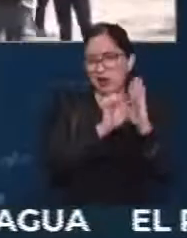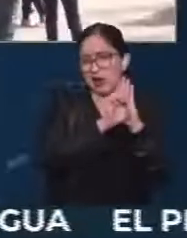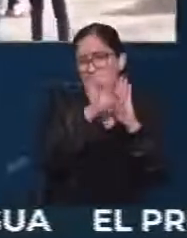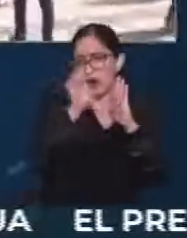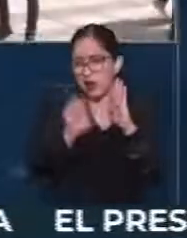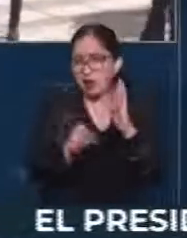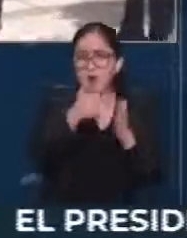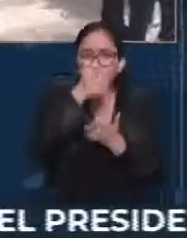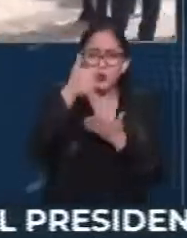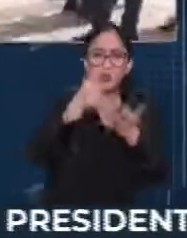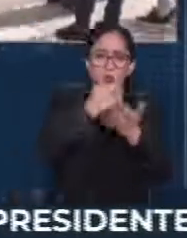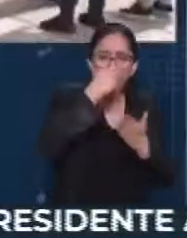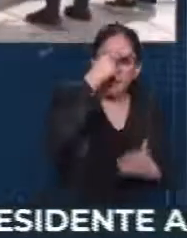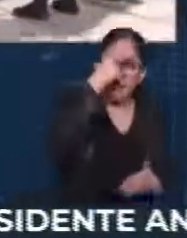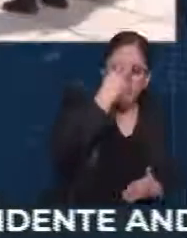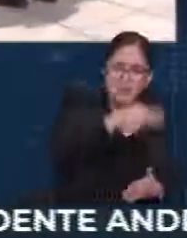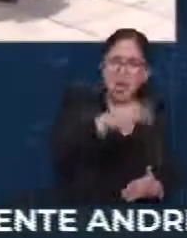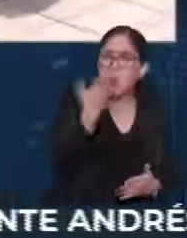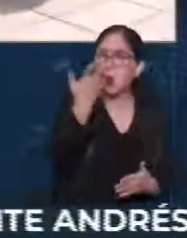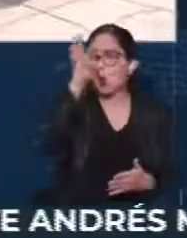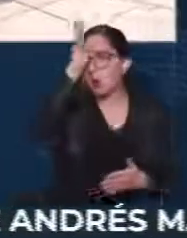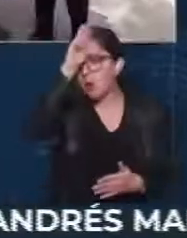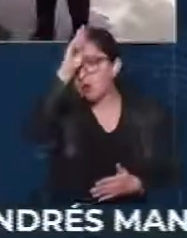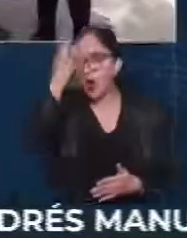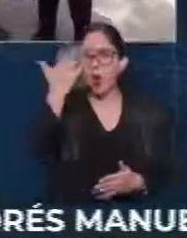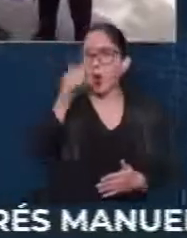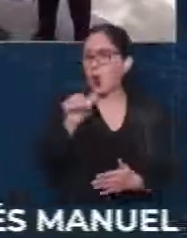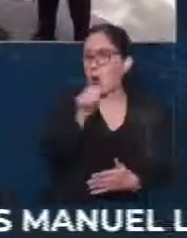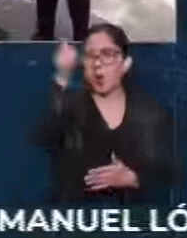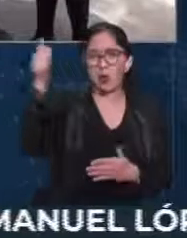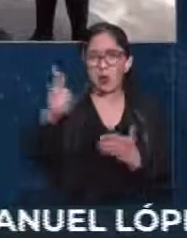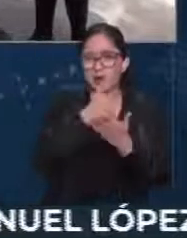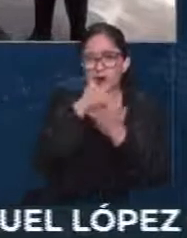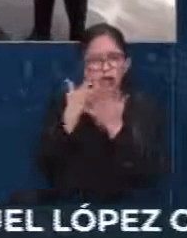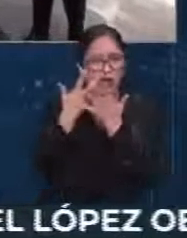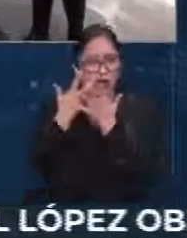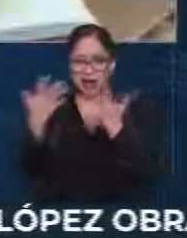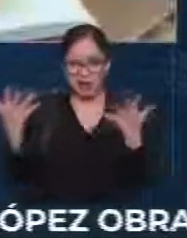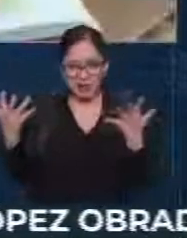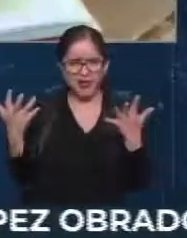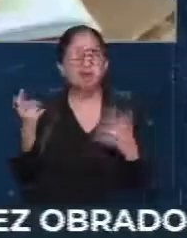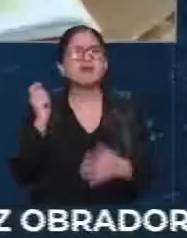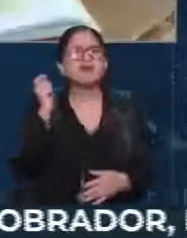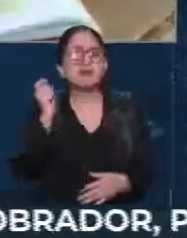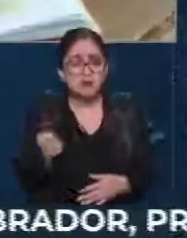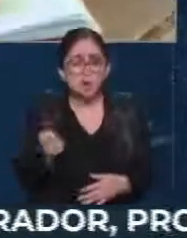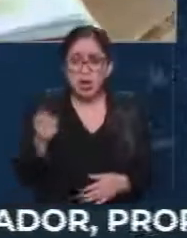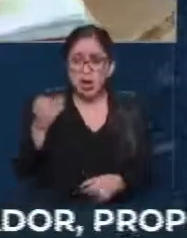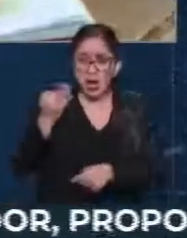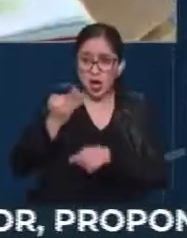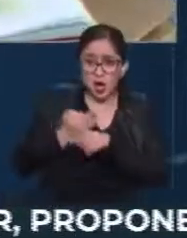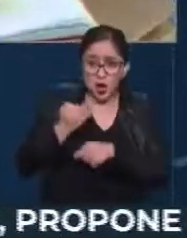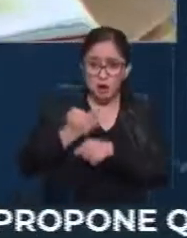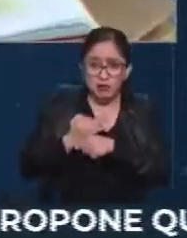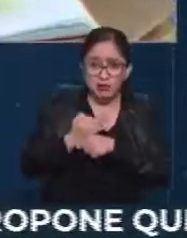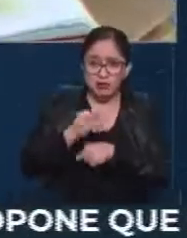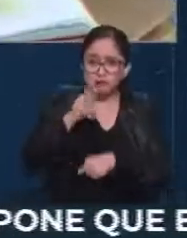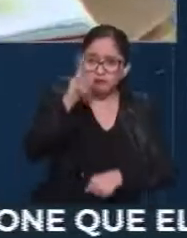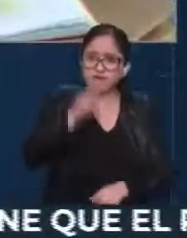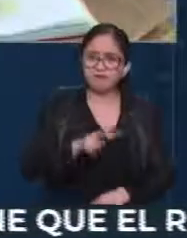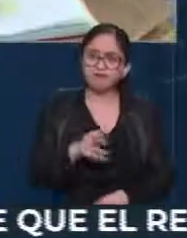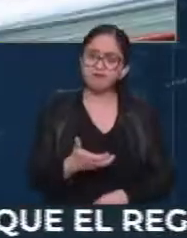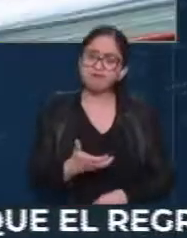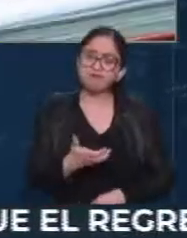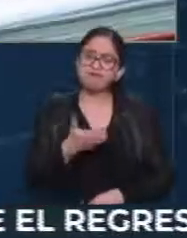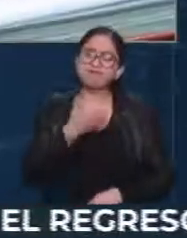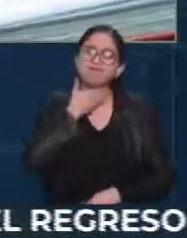México, Monterrey, las grandes ciudades, cuánto vamos a cargar al sistema de transporte colectivo para